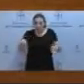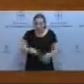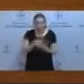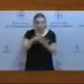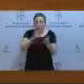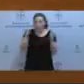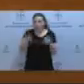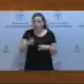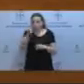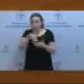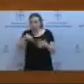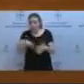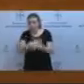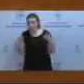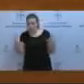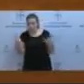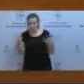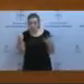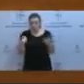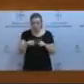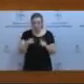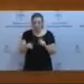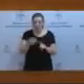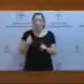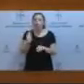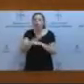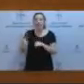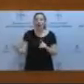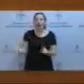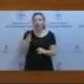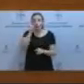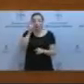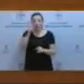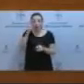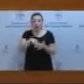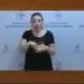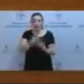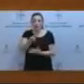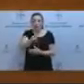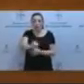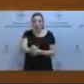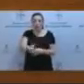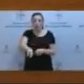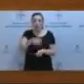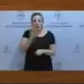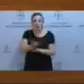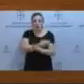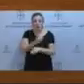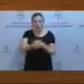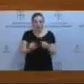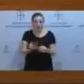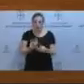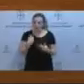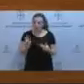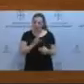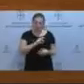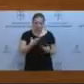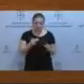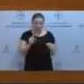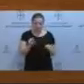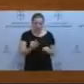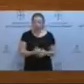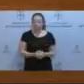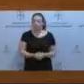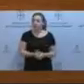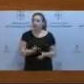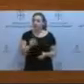de 2017, pues a ritmo. Si esto fue una empresa turística, el 2017 estaría la mitad perdida. Porque esto hay que hacerlo con antelación. Señoría, entonces, vaya concluyendo. Sí,